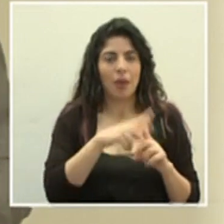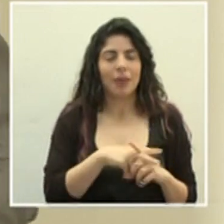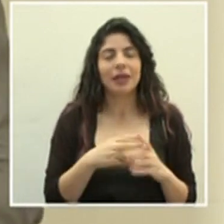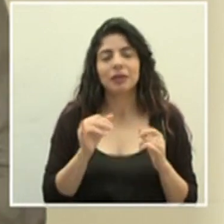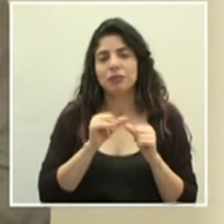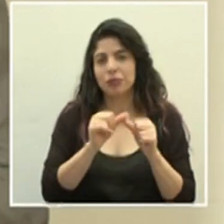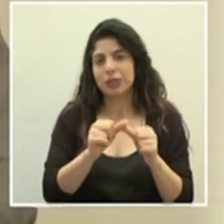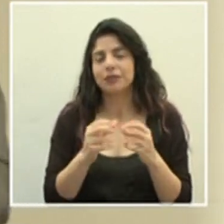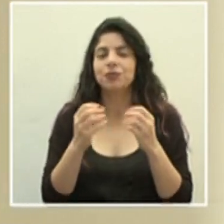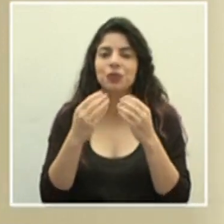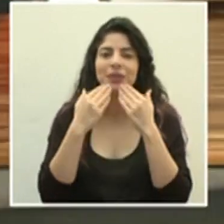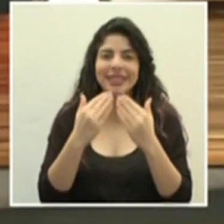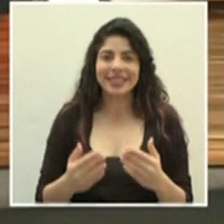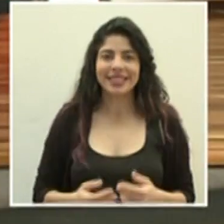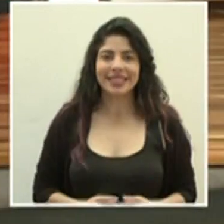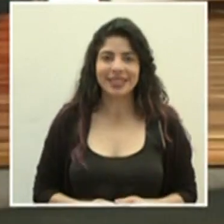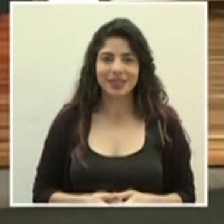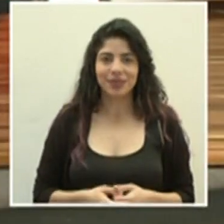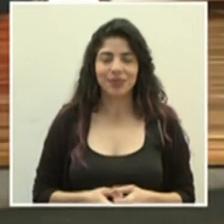Muchísimas gracias.